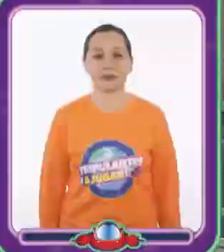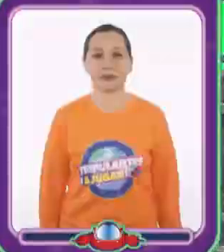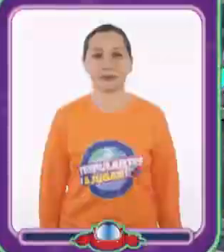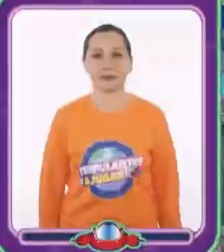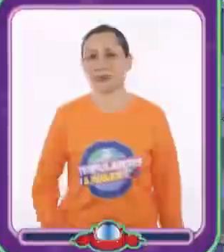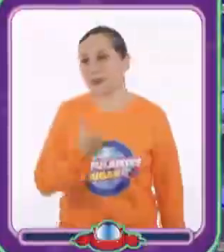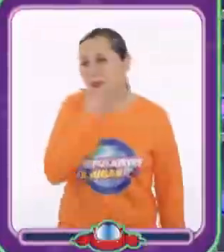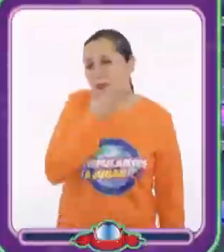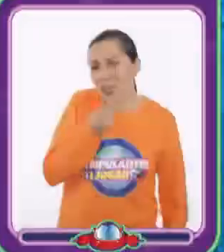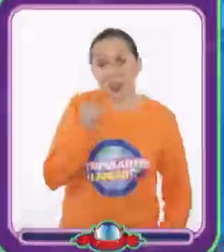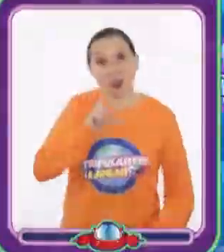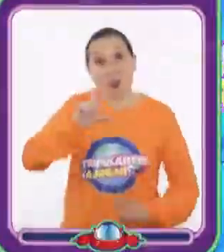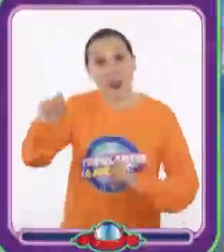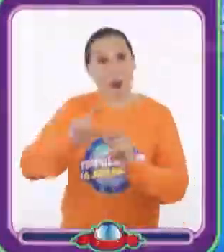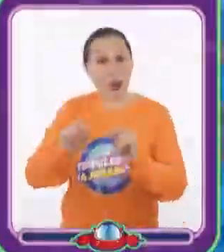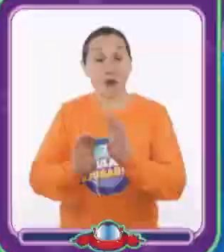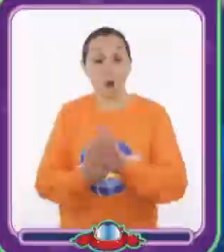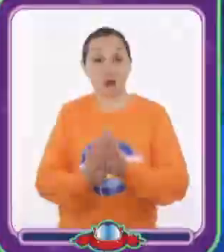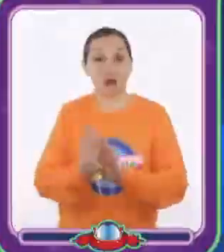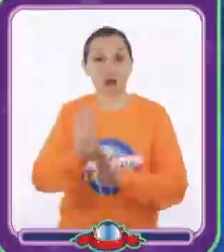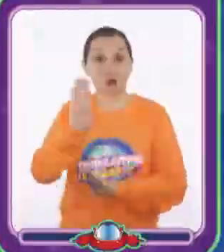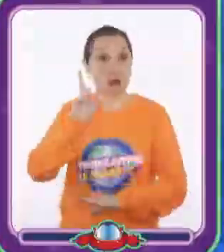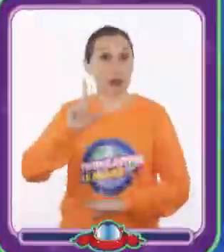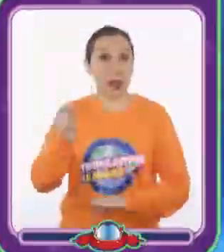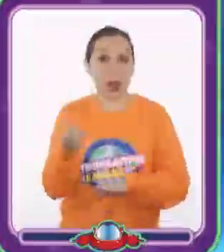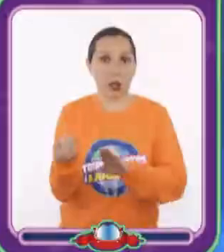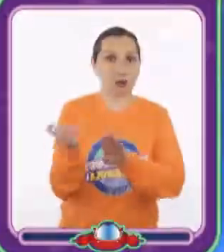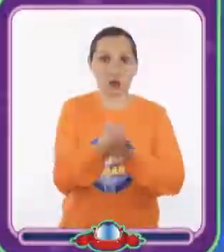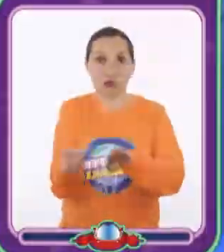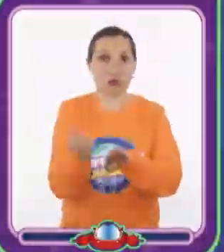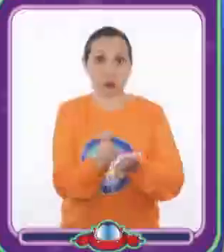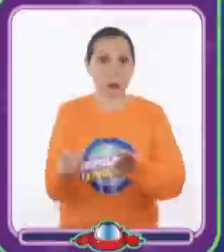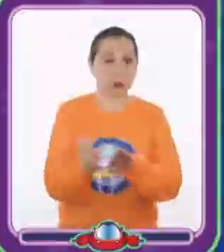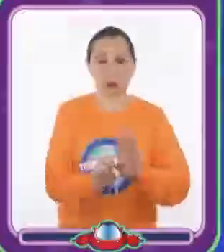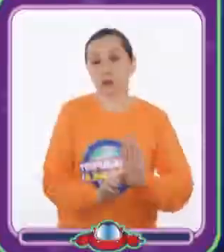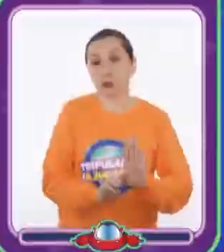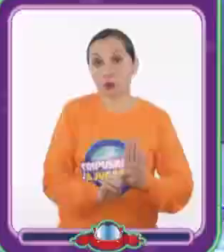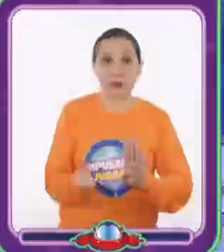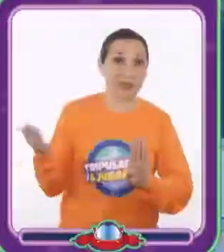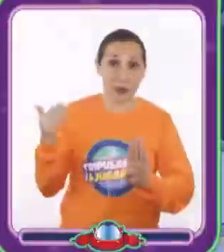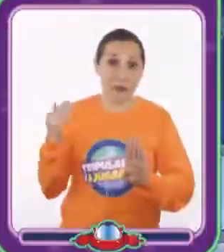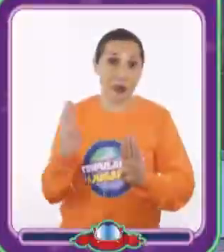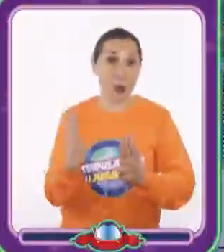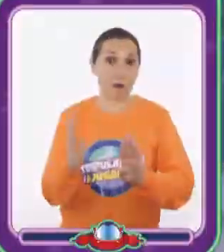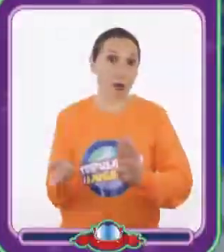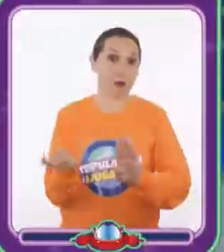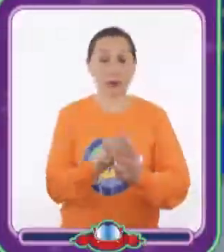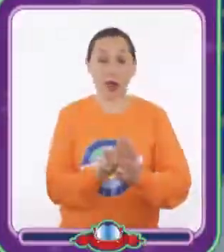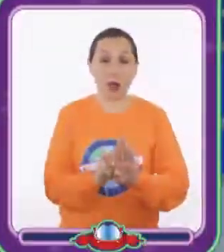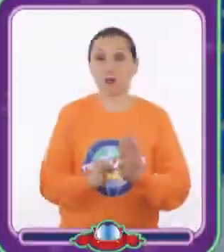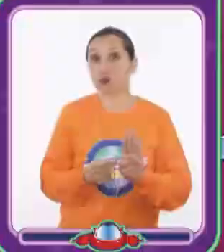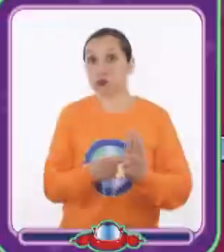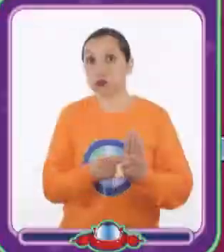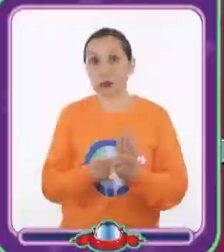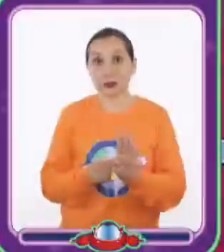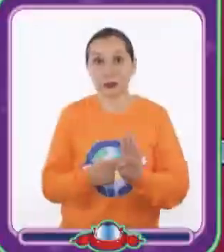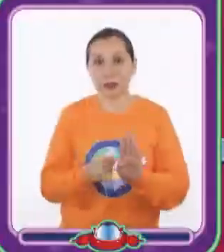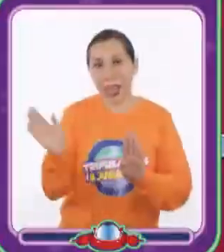¡Los clavos! ¡Qué preciosos! ¡Vamos! ¡Se va Edubilo, tripulación! ¡Adentro de Edubilo! ¡Vamos, Bruno! ¡Vamos,